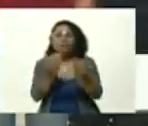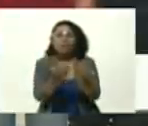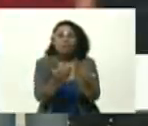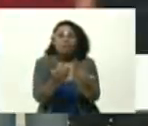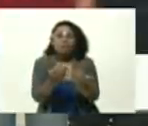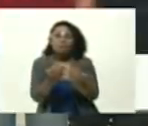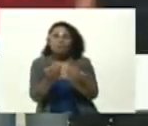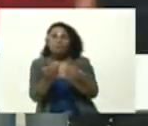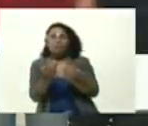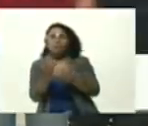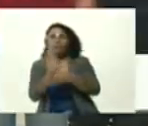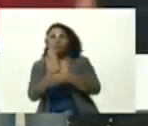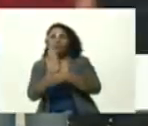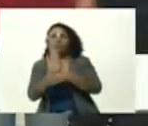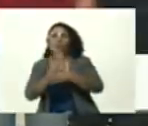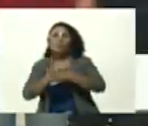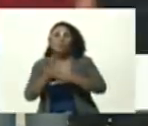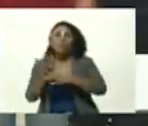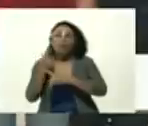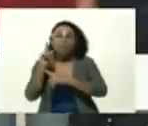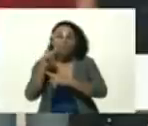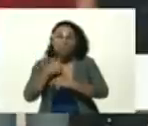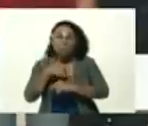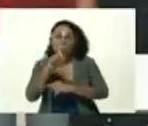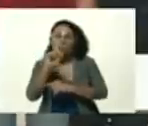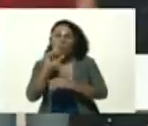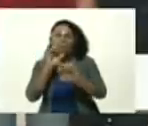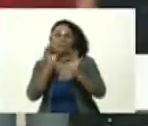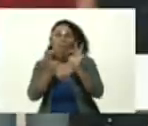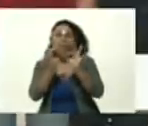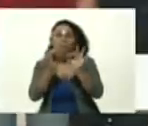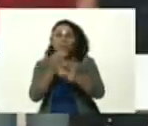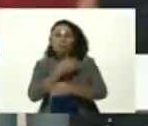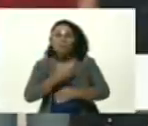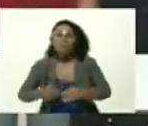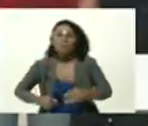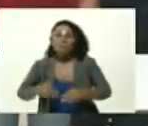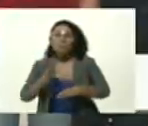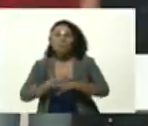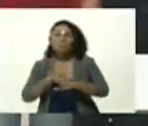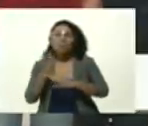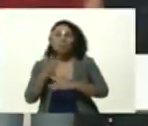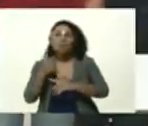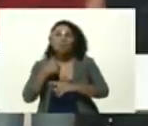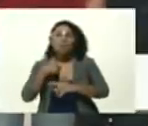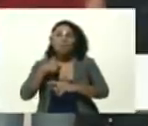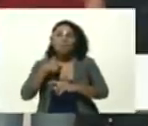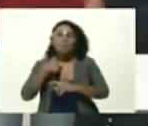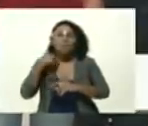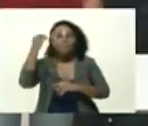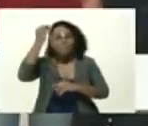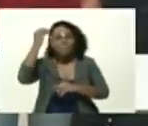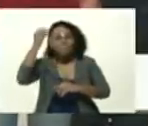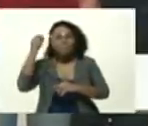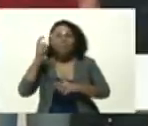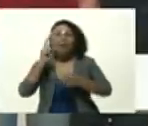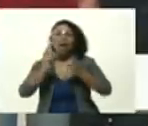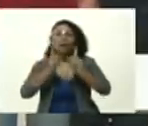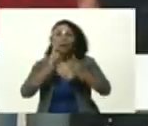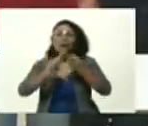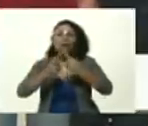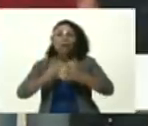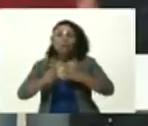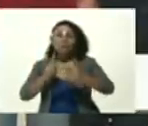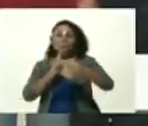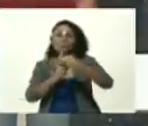por prevención. Yo quería hacerle solo un comentario, presidente, porque considero que hay cosas que son muy